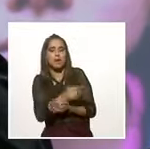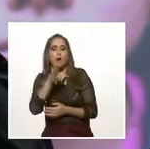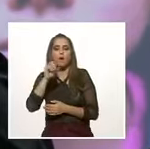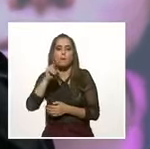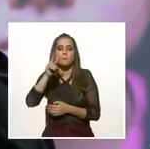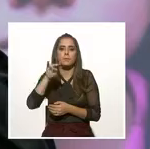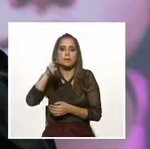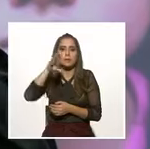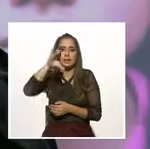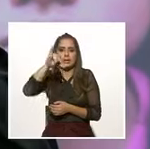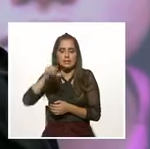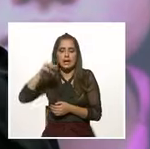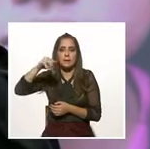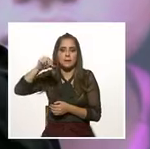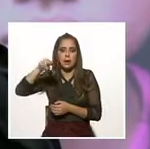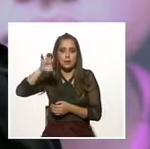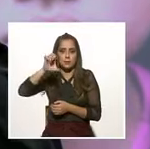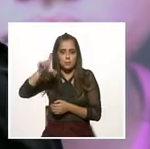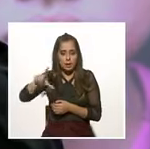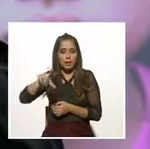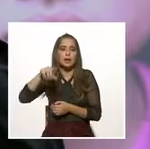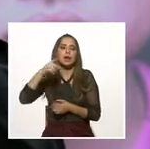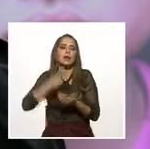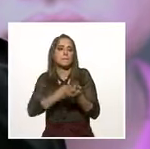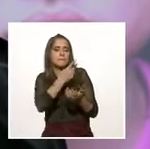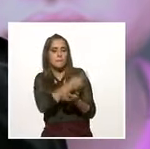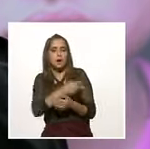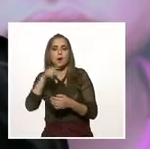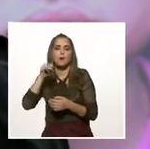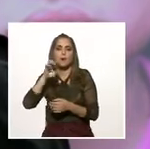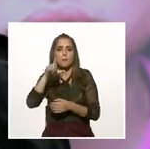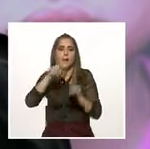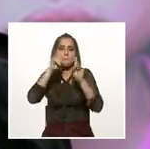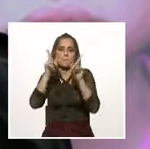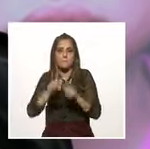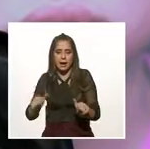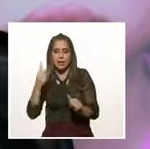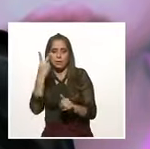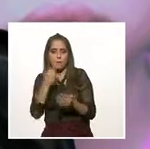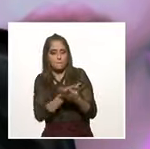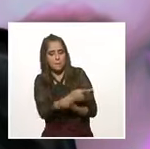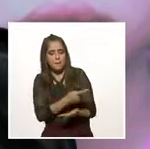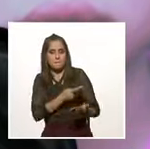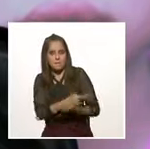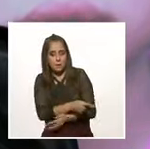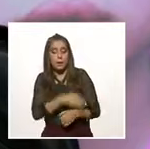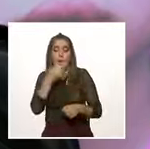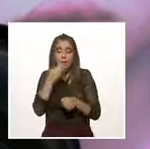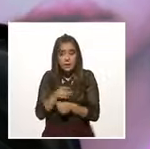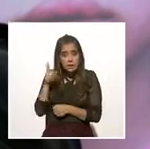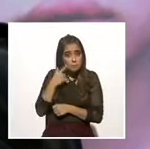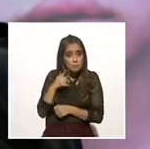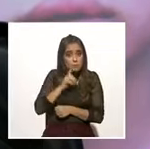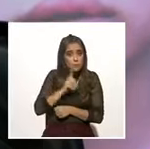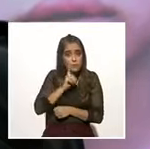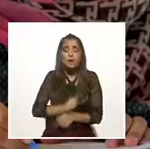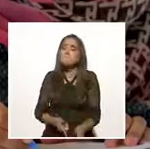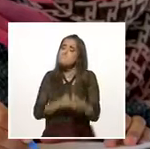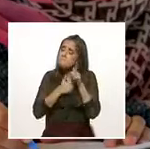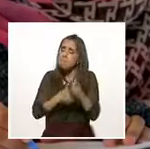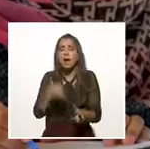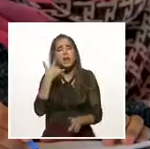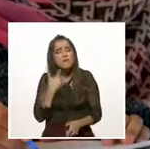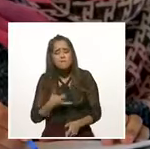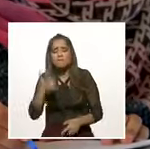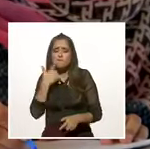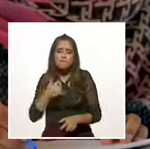Convivencia Manuel Broseta y el Nobel de la Paz. Actualmente sigue luchando por los derechos de los niños y